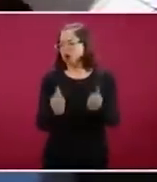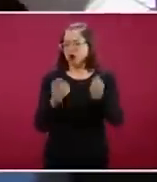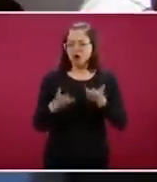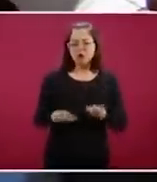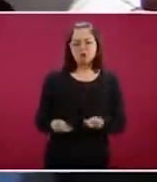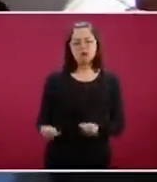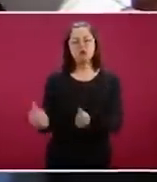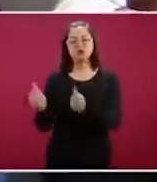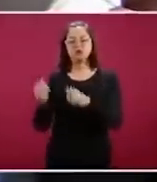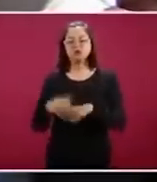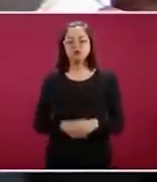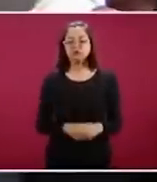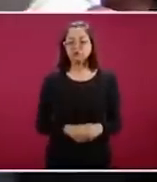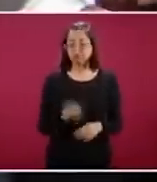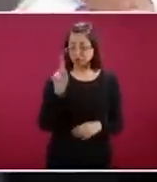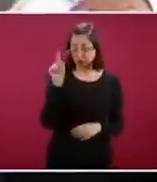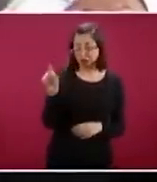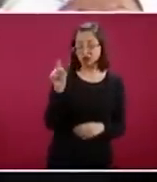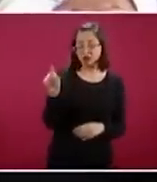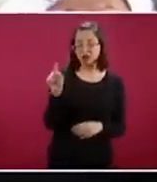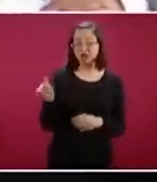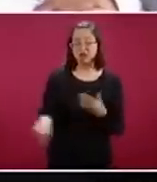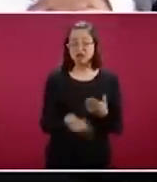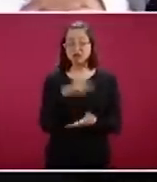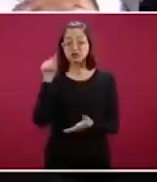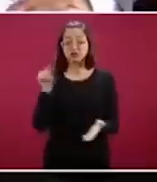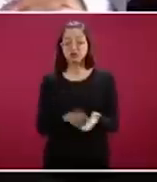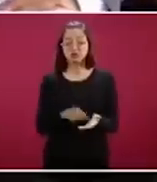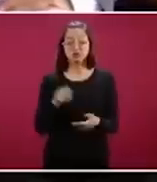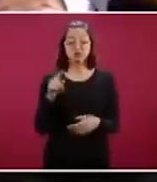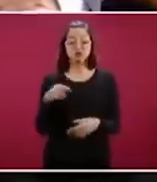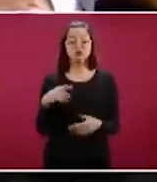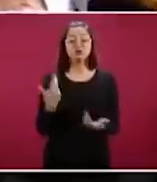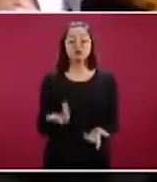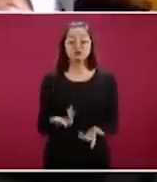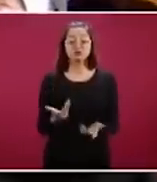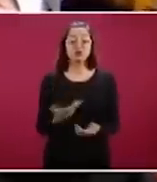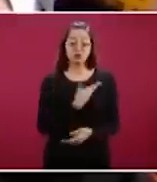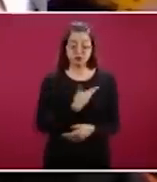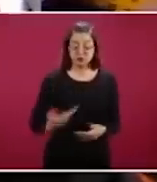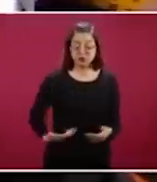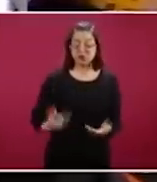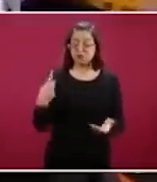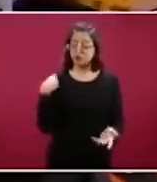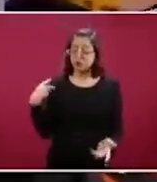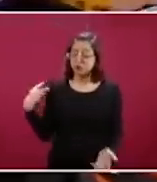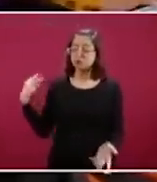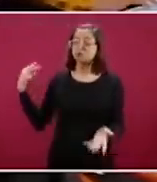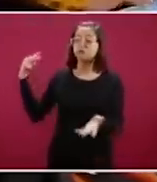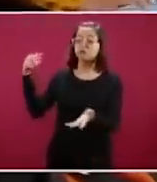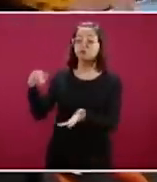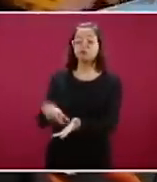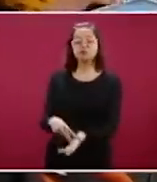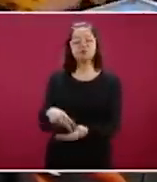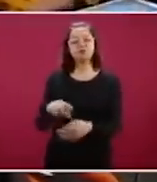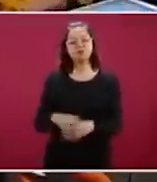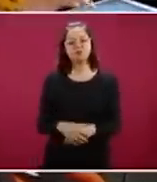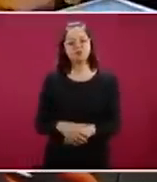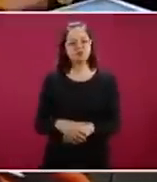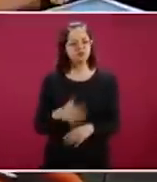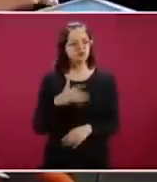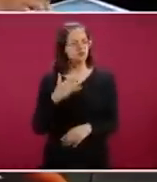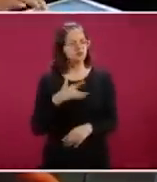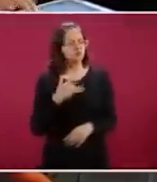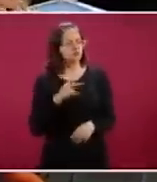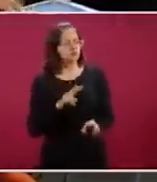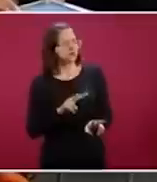y en ese lugar donde iba a llevarse a cabo la visita, donde se llevó a cabo la visita, pues no estaban acostumbrados a